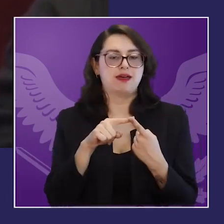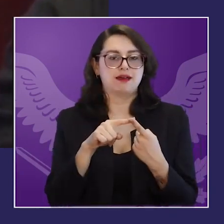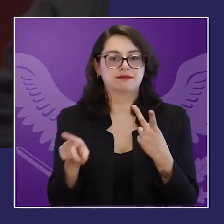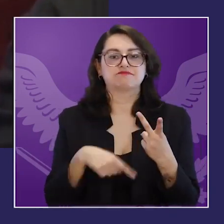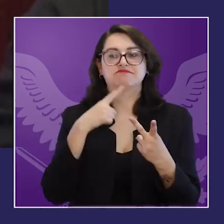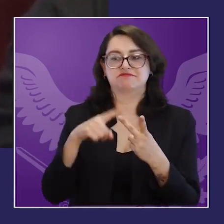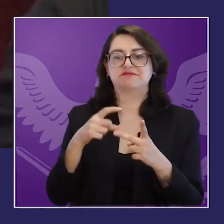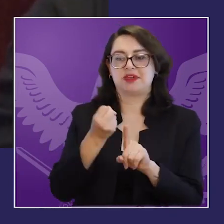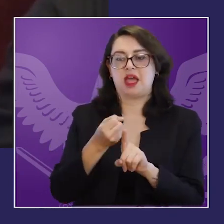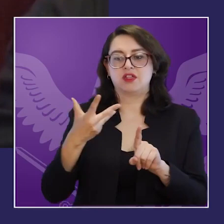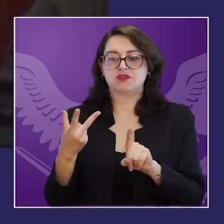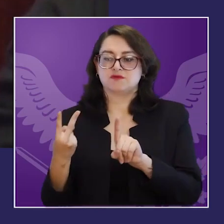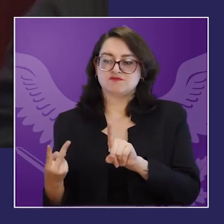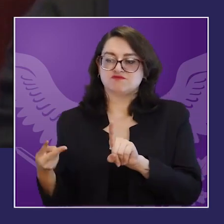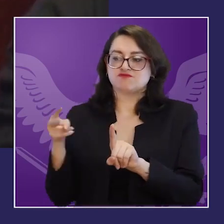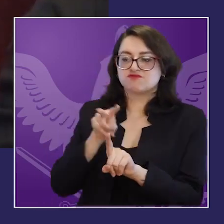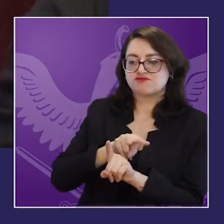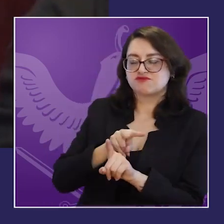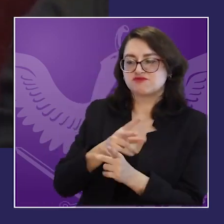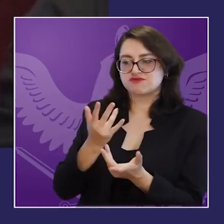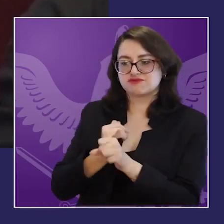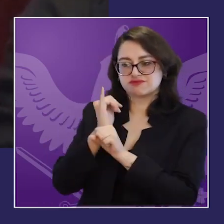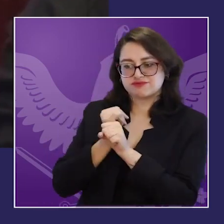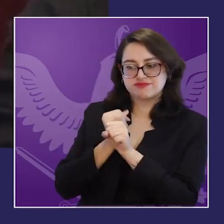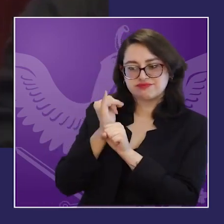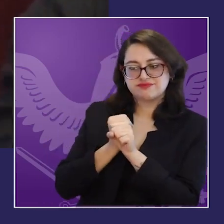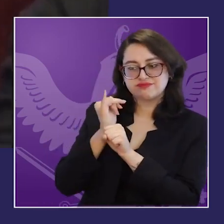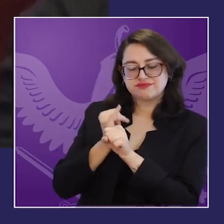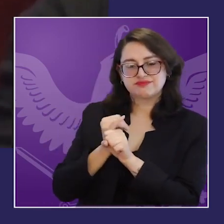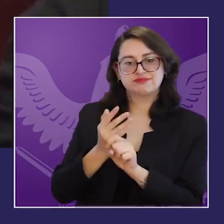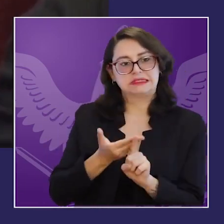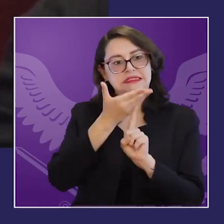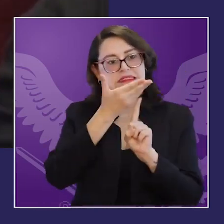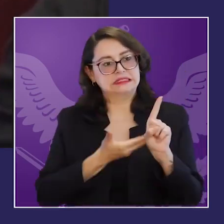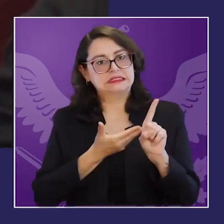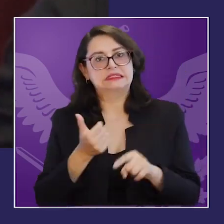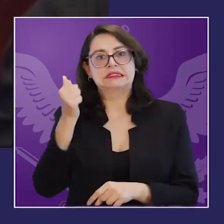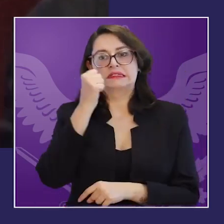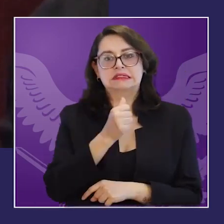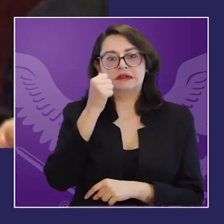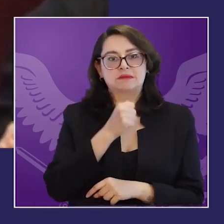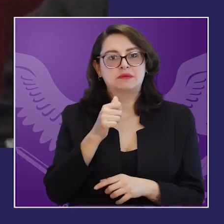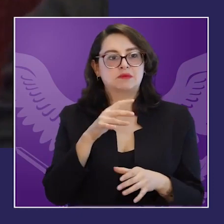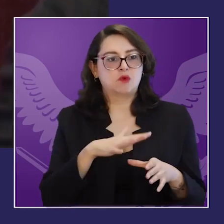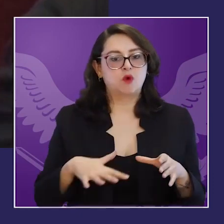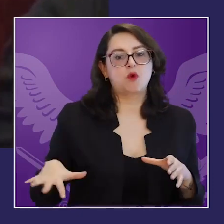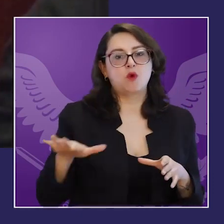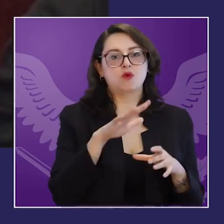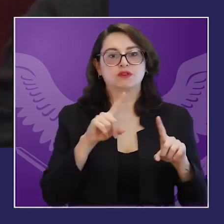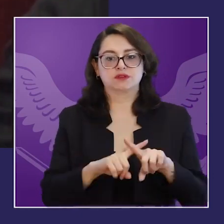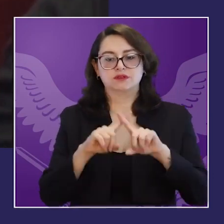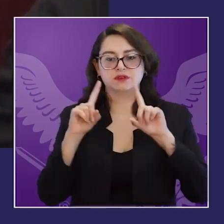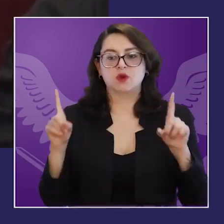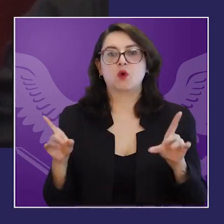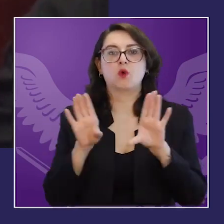de ciencias sociales y porque Adriana ha sido fundamental en un contexto distinto y es el contexto del conflicto armado